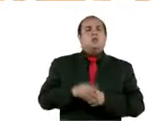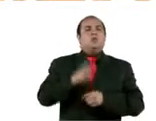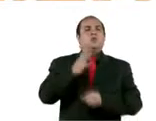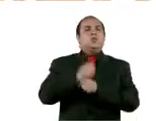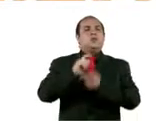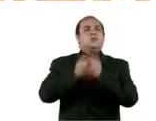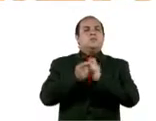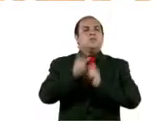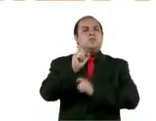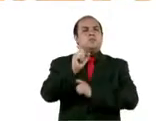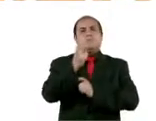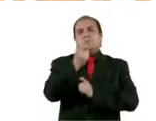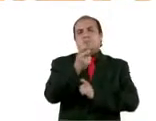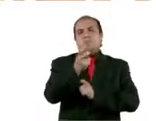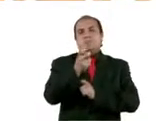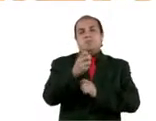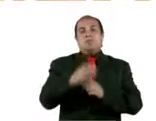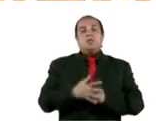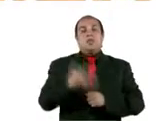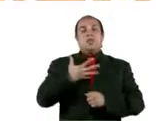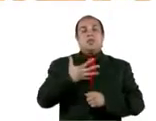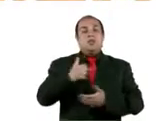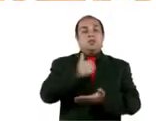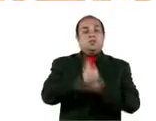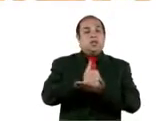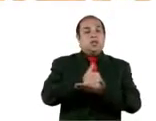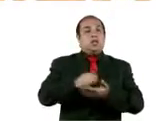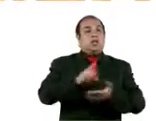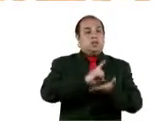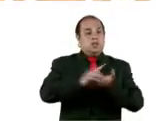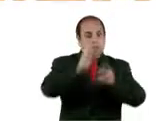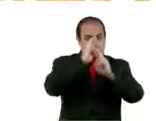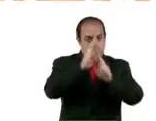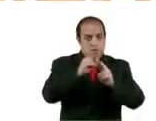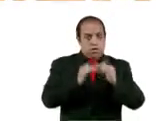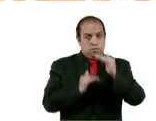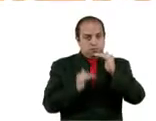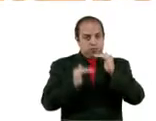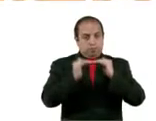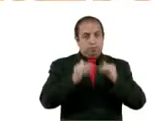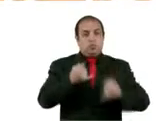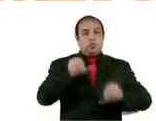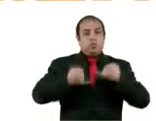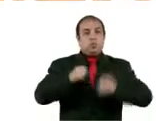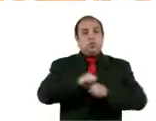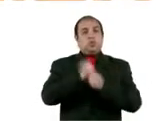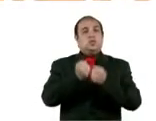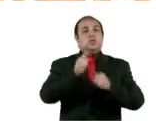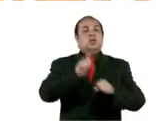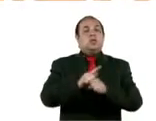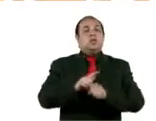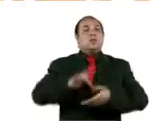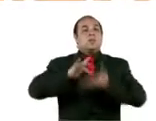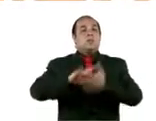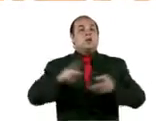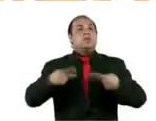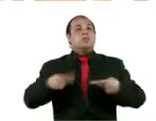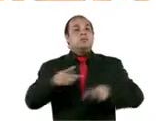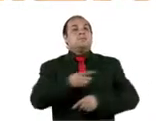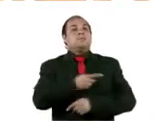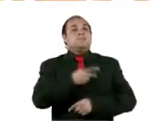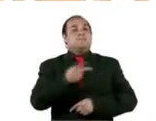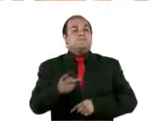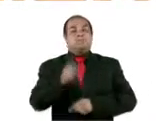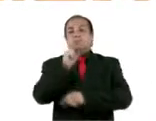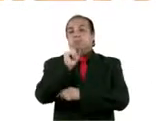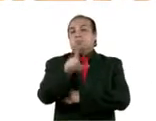de una ciudad de derechos, de disminución de desigualdades, de justicia social, de apoyo a los más vulnerables y al mismo